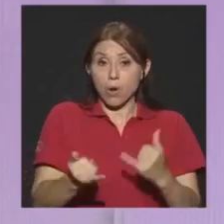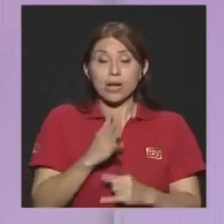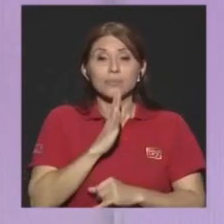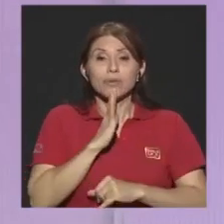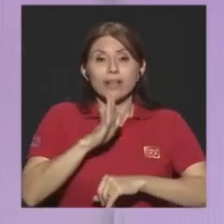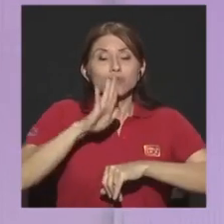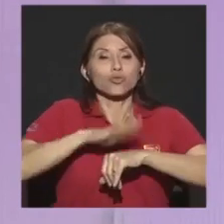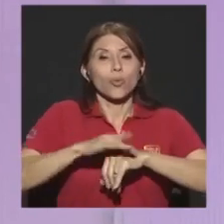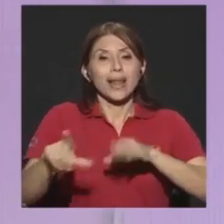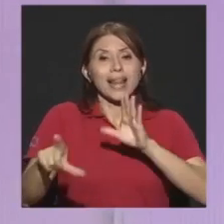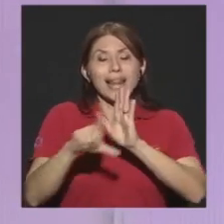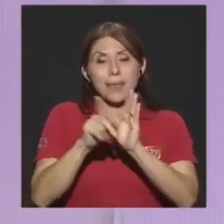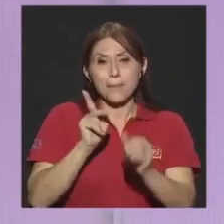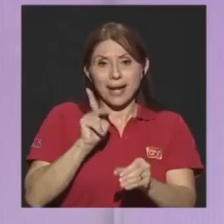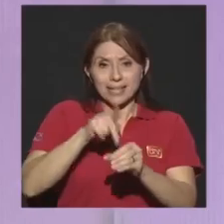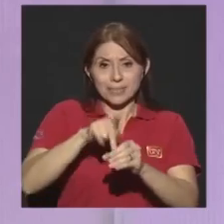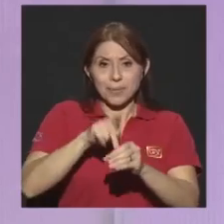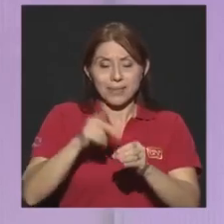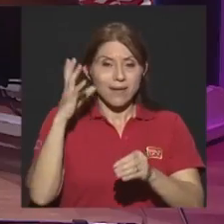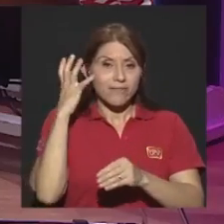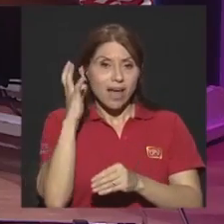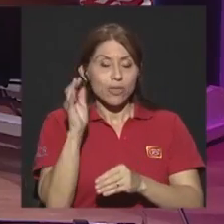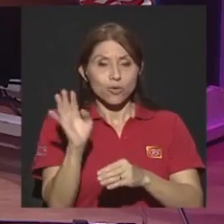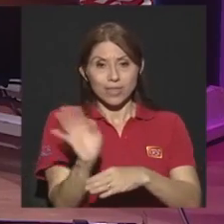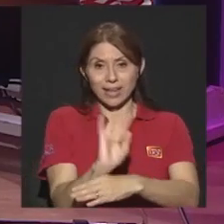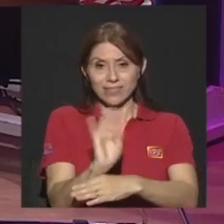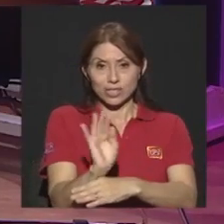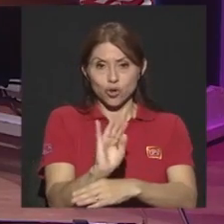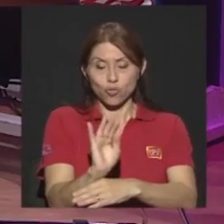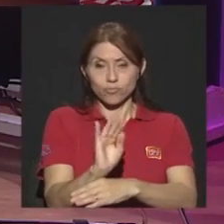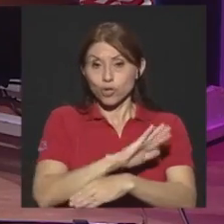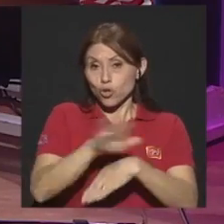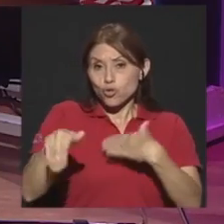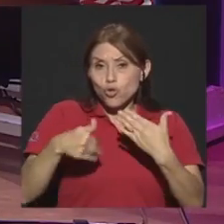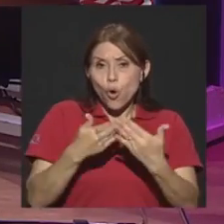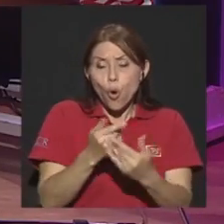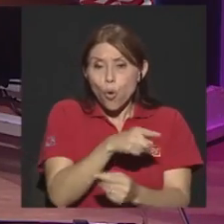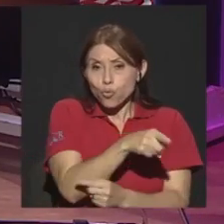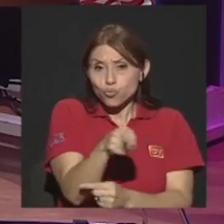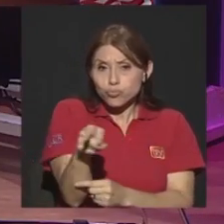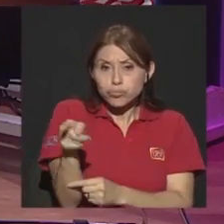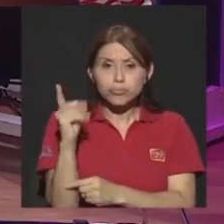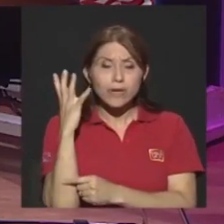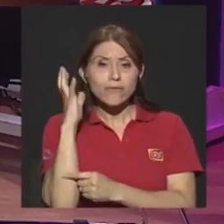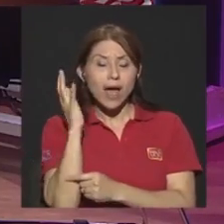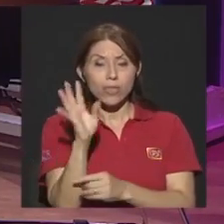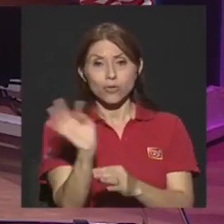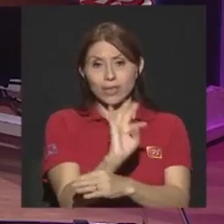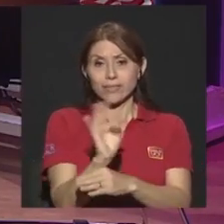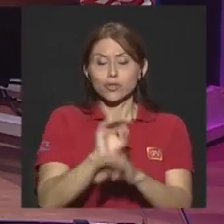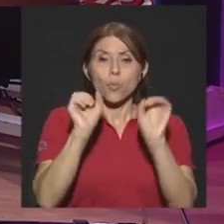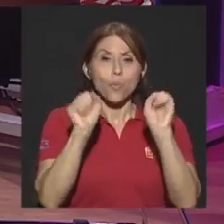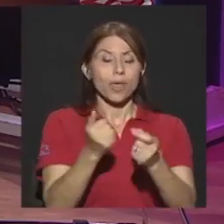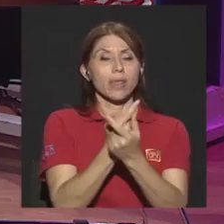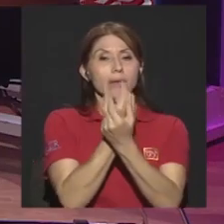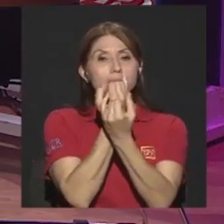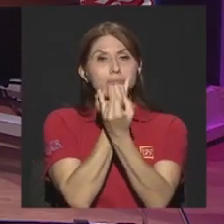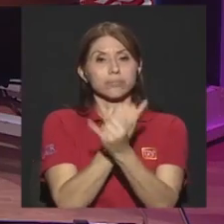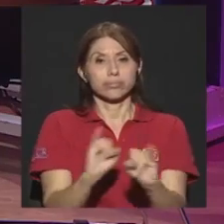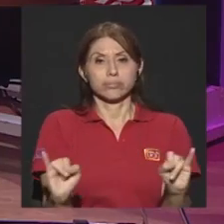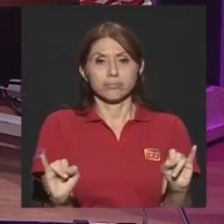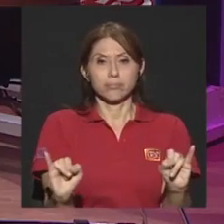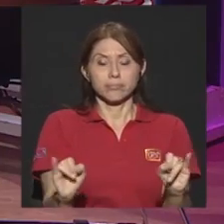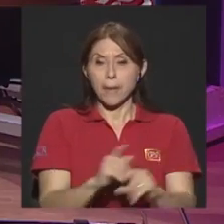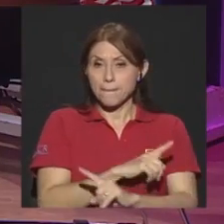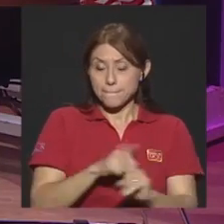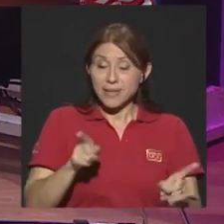de la democratización de estos espacios. Entonces es algo a lo que se le podría entrar, pero efectivamente para